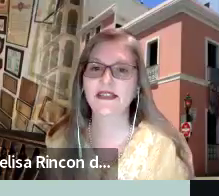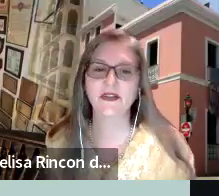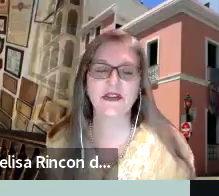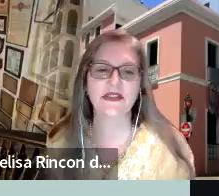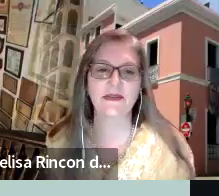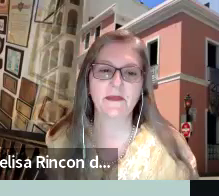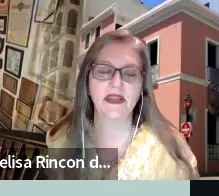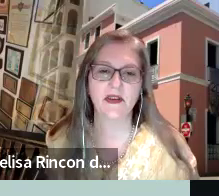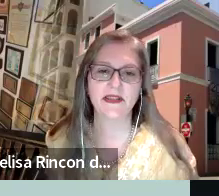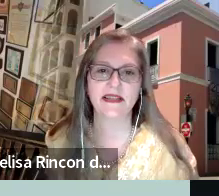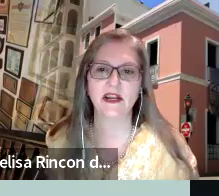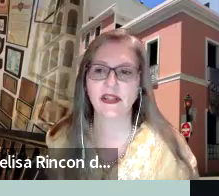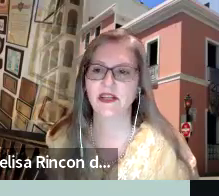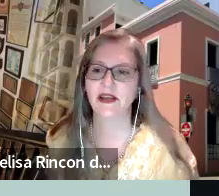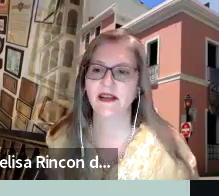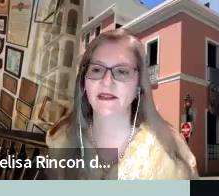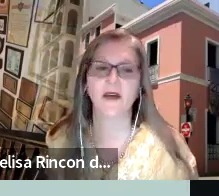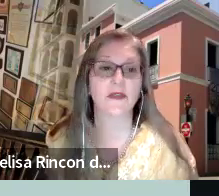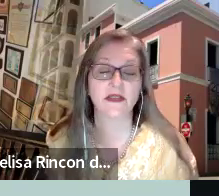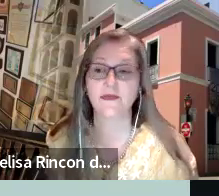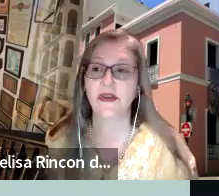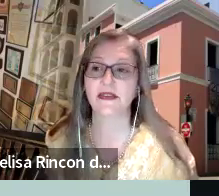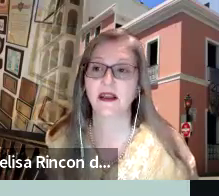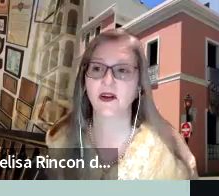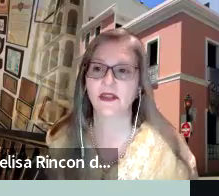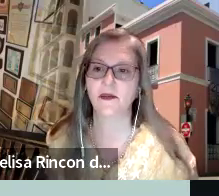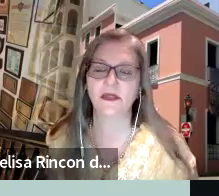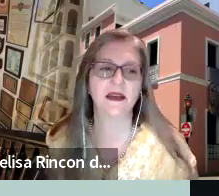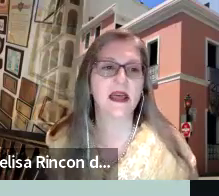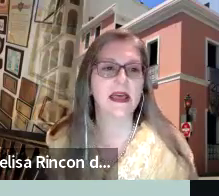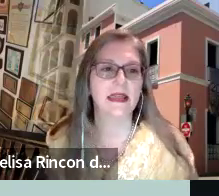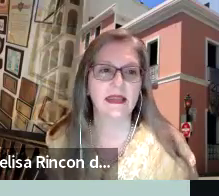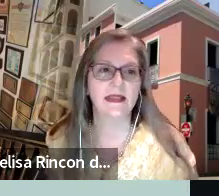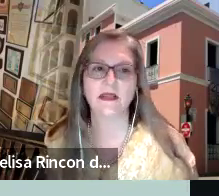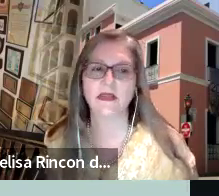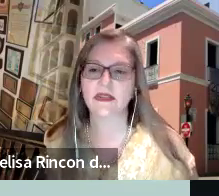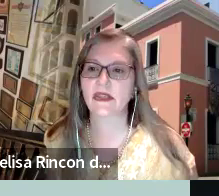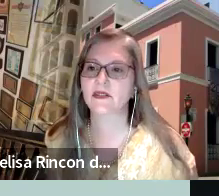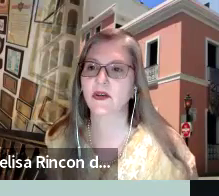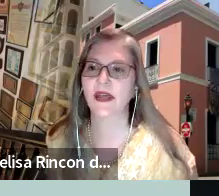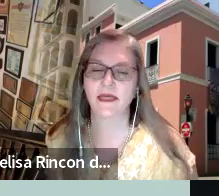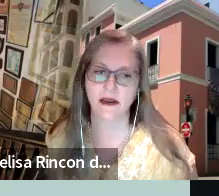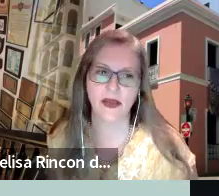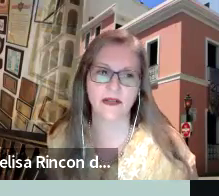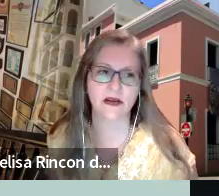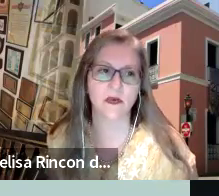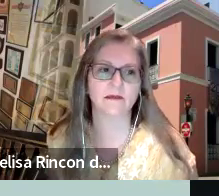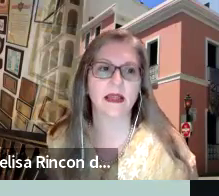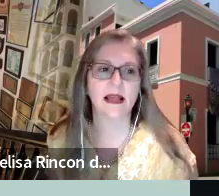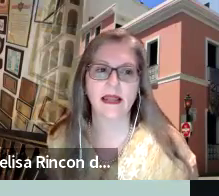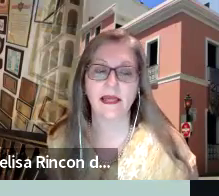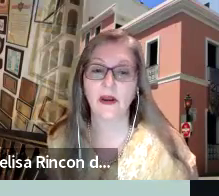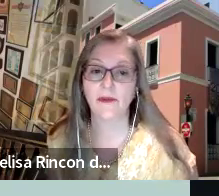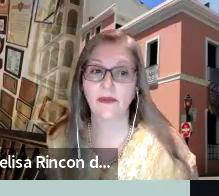Muy buenas noches a todos y bienvenidos al ciclo de charlas de la Fundación Felisa Rincón de Gautier y de la Asociación de Historia del Viejo San